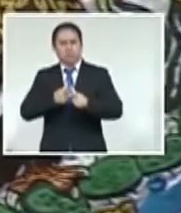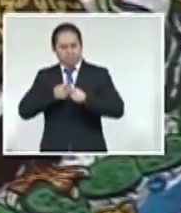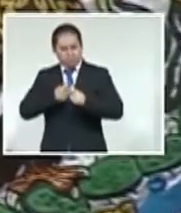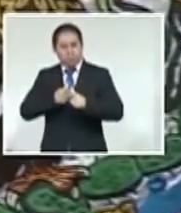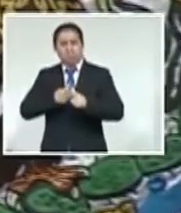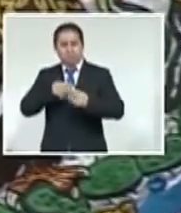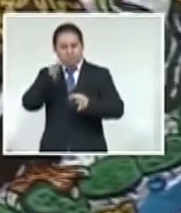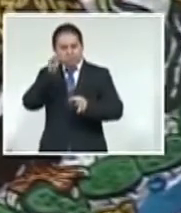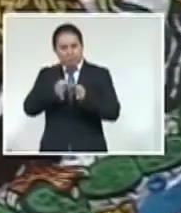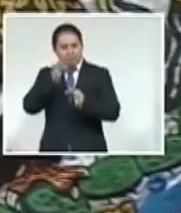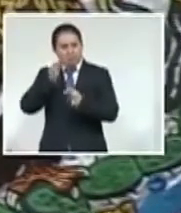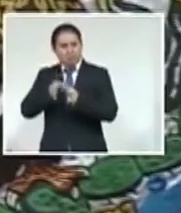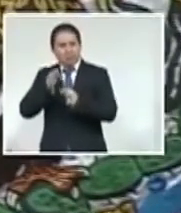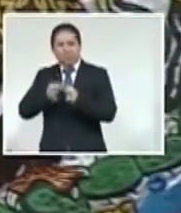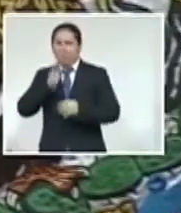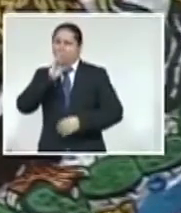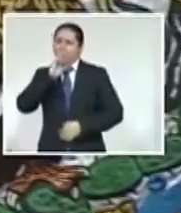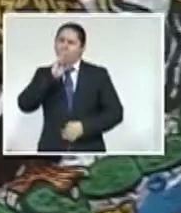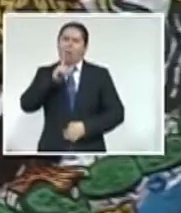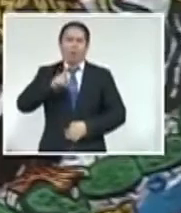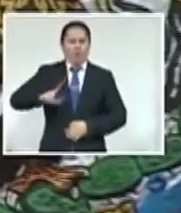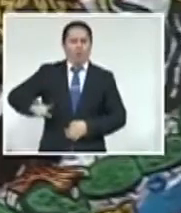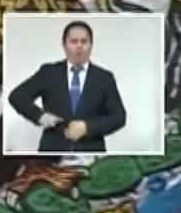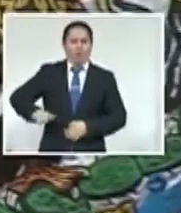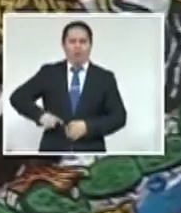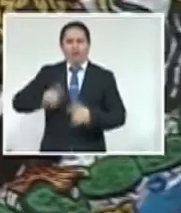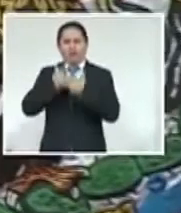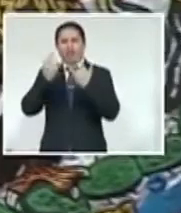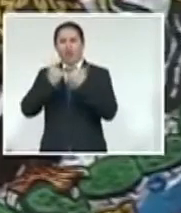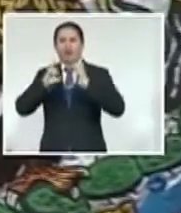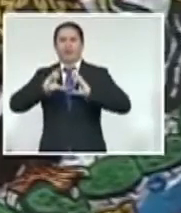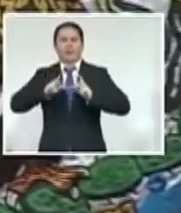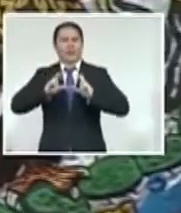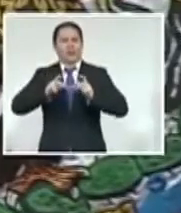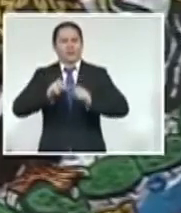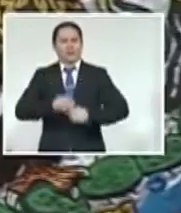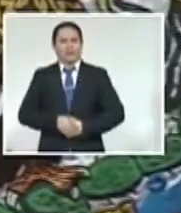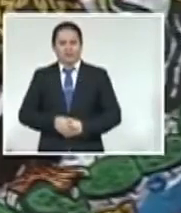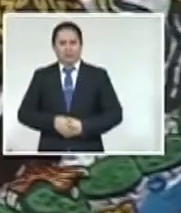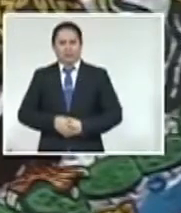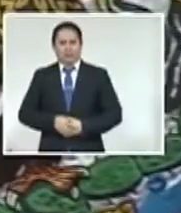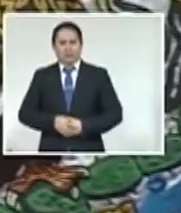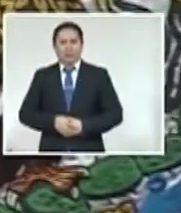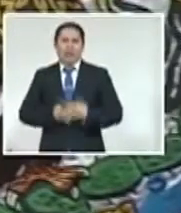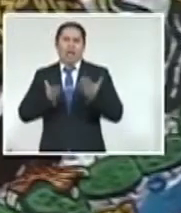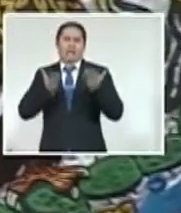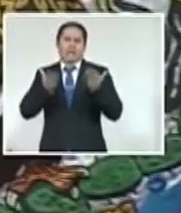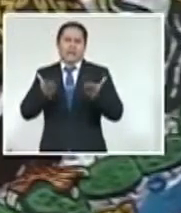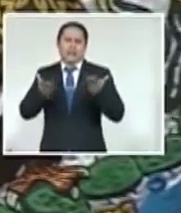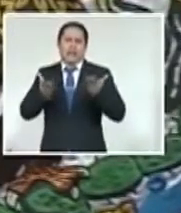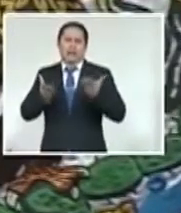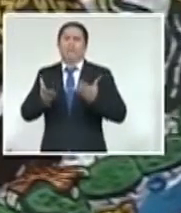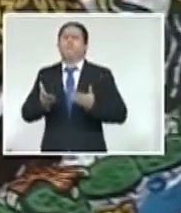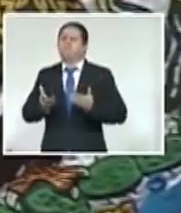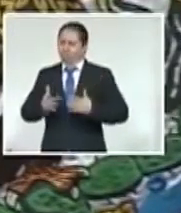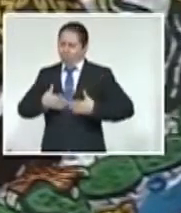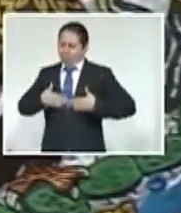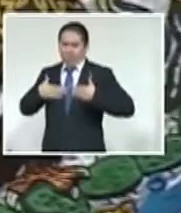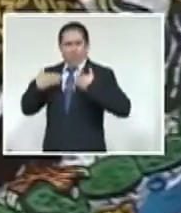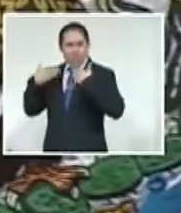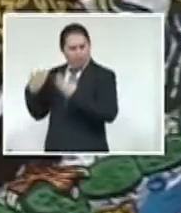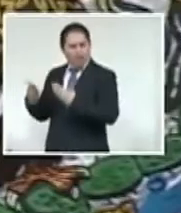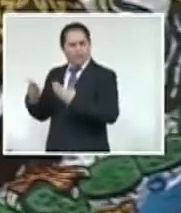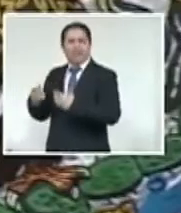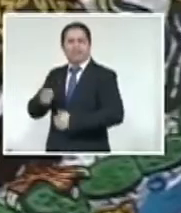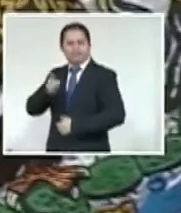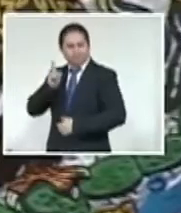empeño para hacer el mejor gobierno en la historia de Chiapas. Son mis deseos sinceros hacia su gobierno.